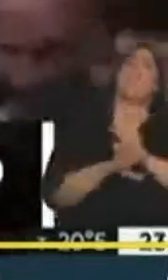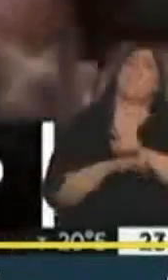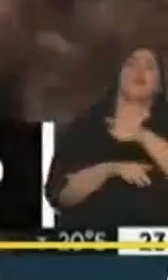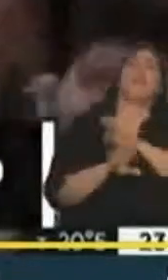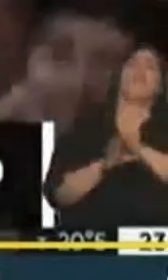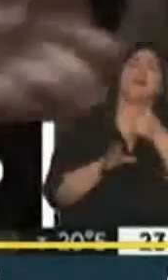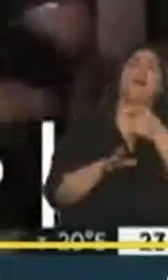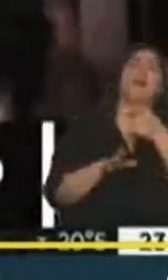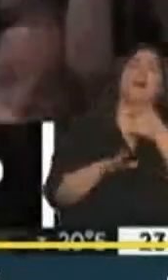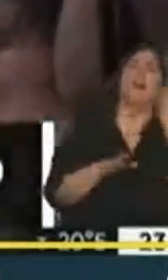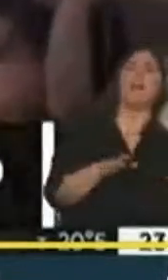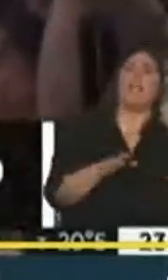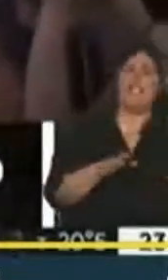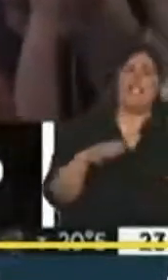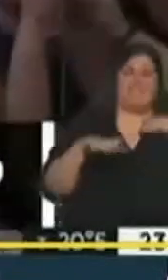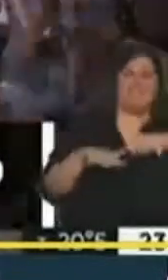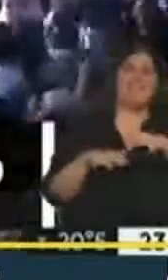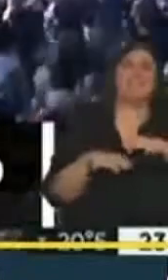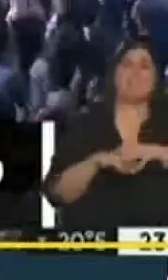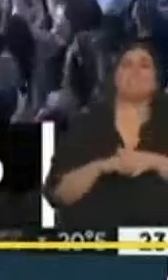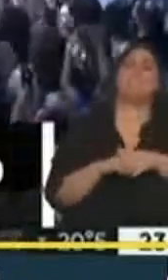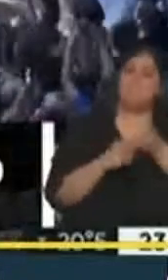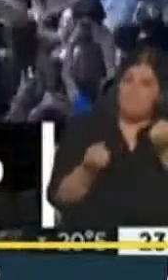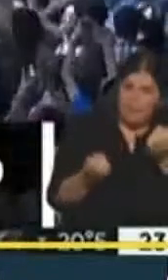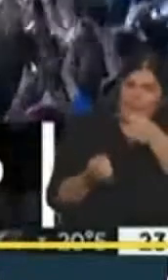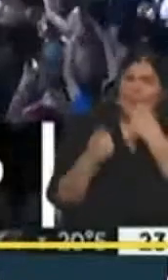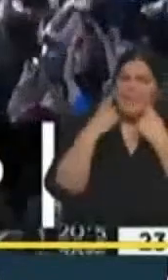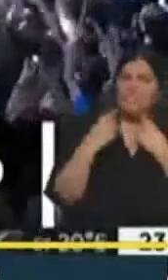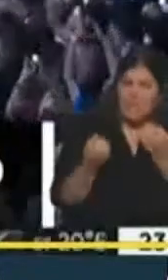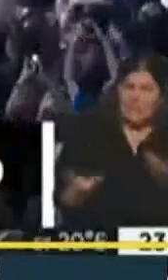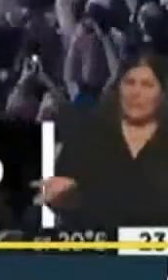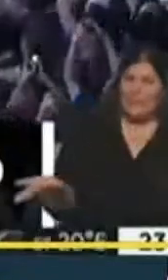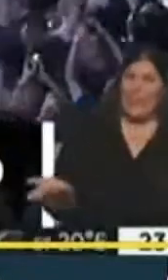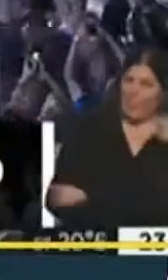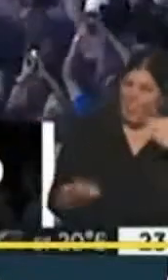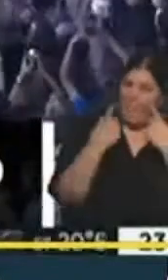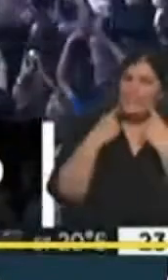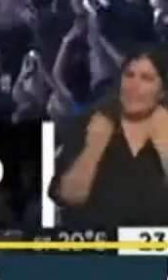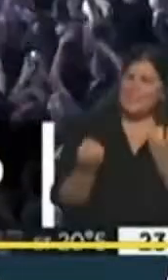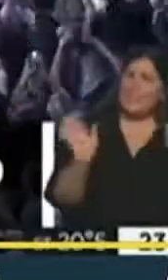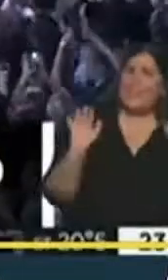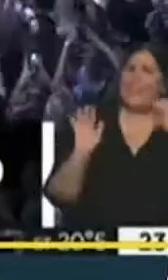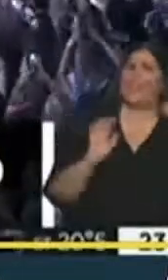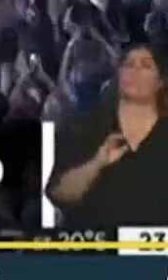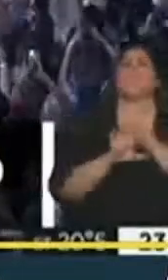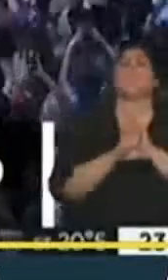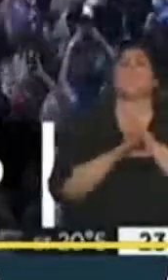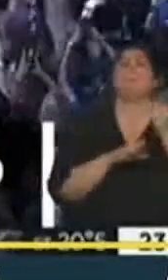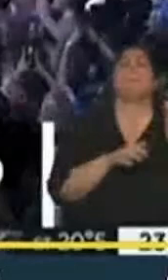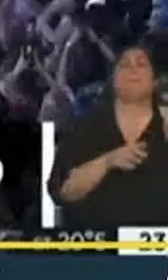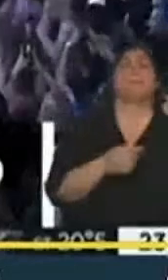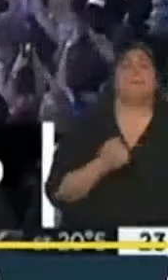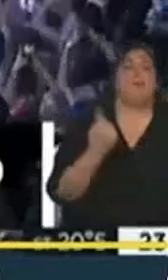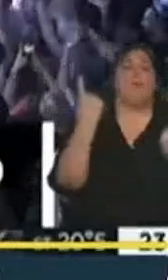unidad nacional con los mejores, sin importar su fuerza política, y señaló que el próximo mes se deberá definir si se construye un país